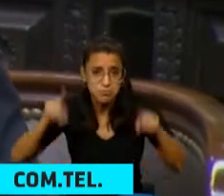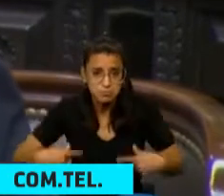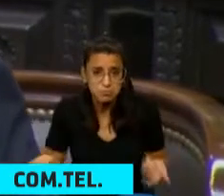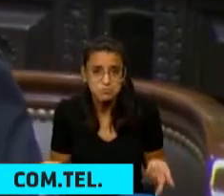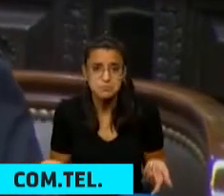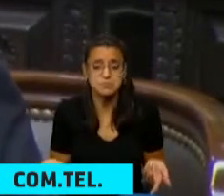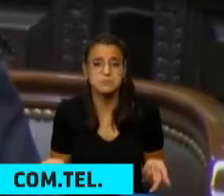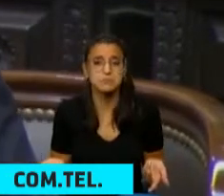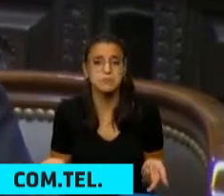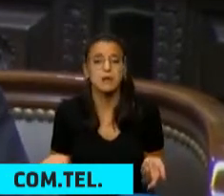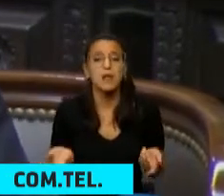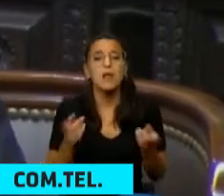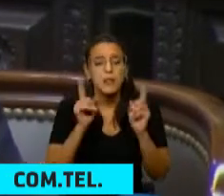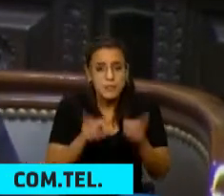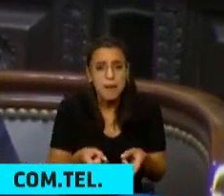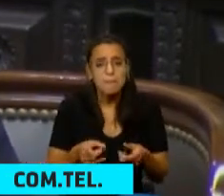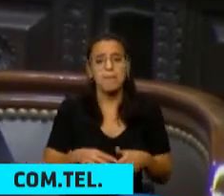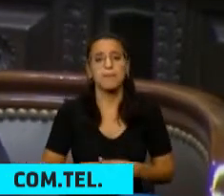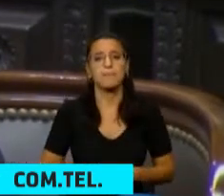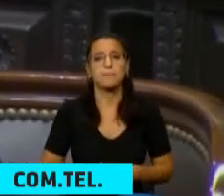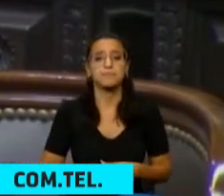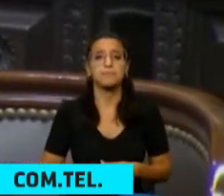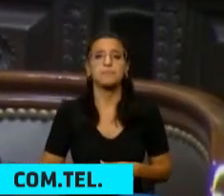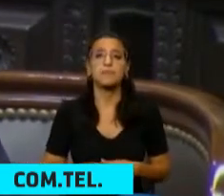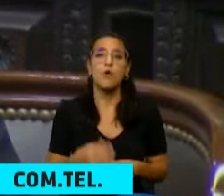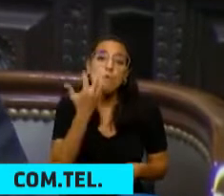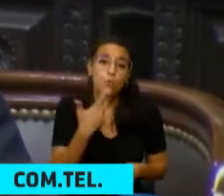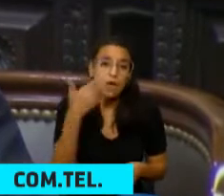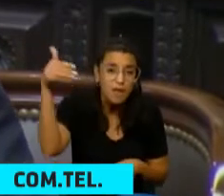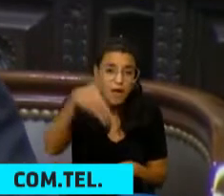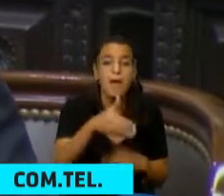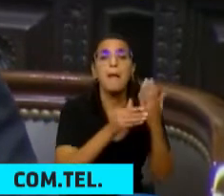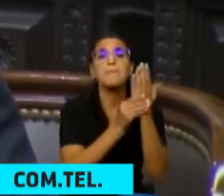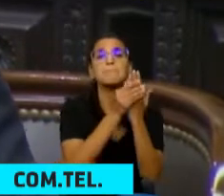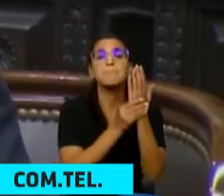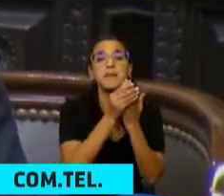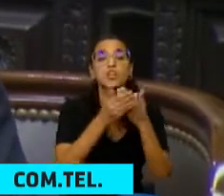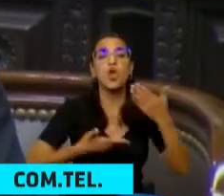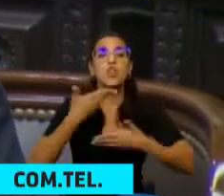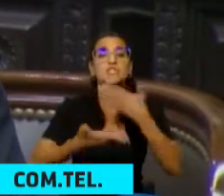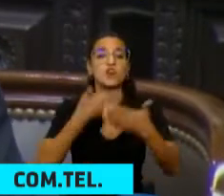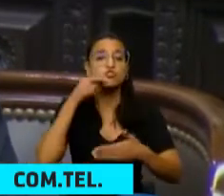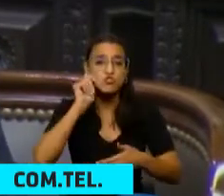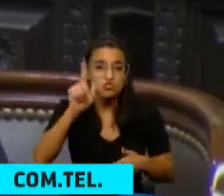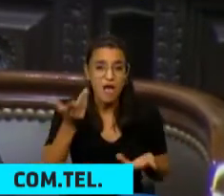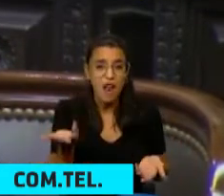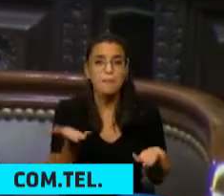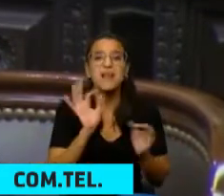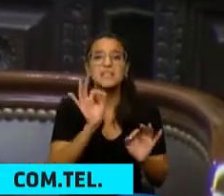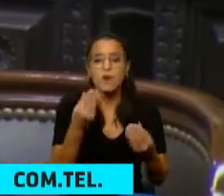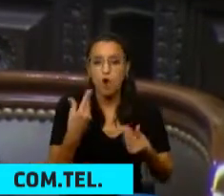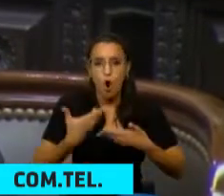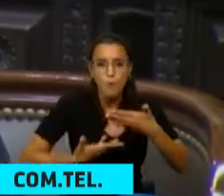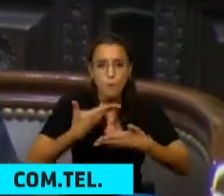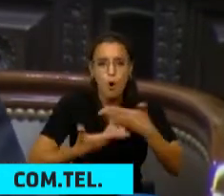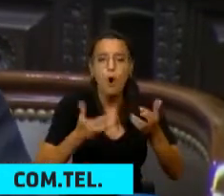de boletas de el padrón electoral que tenemos en el país. Y se va a agregar solamente el 5% extra para